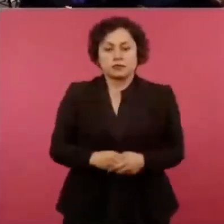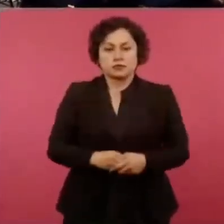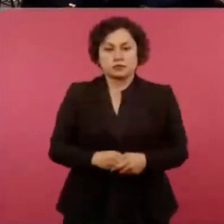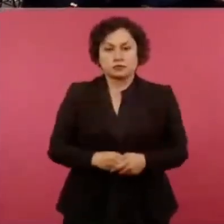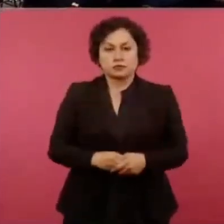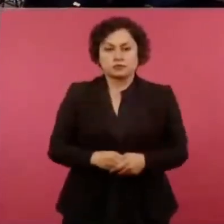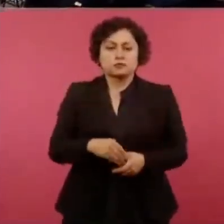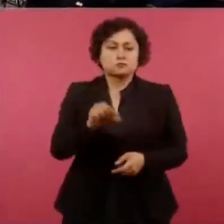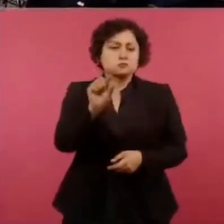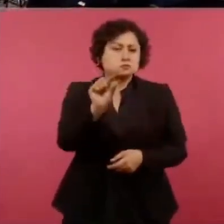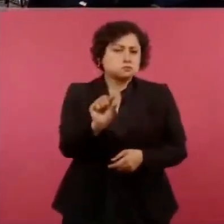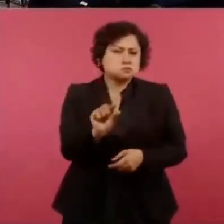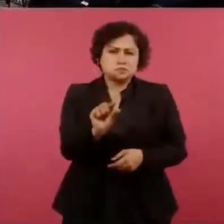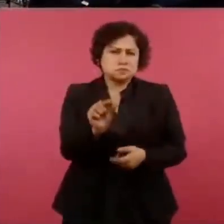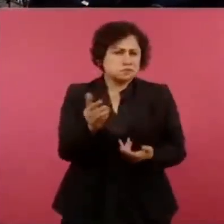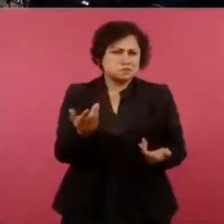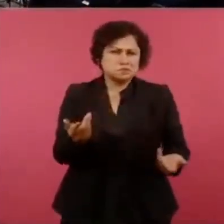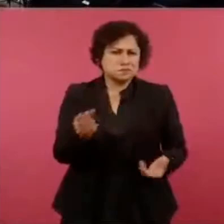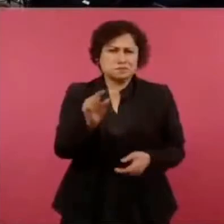Muy pocos.